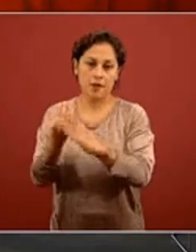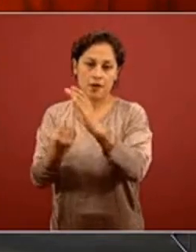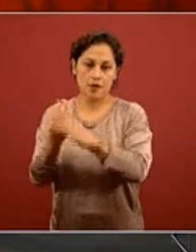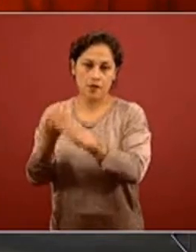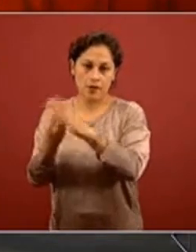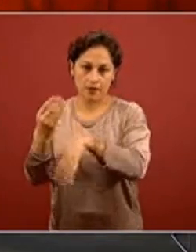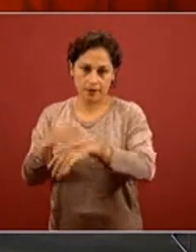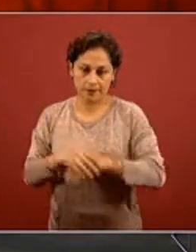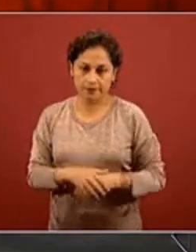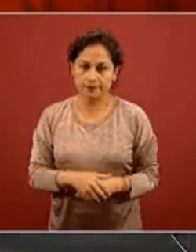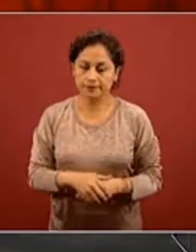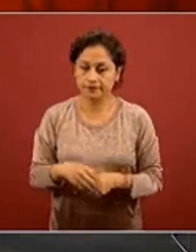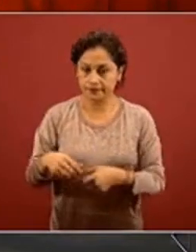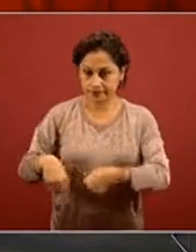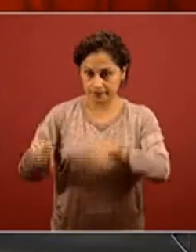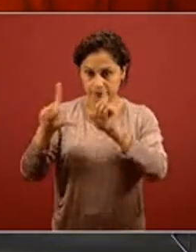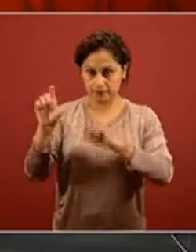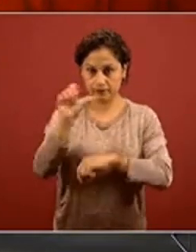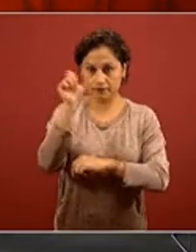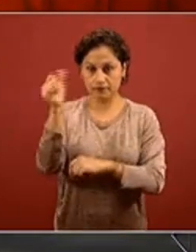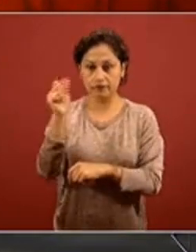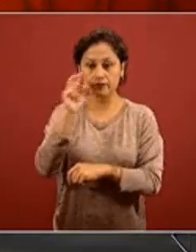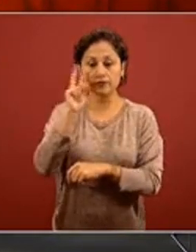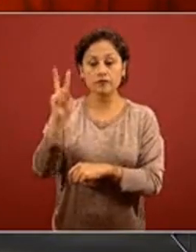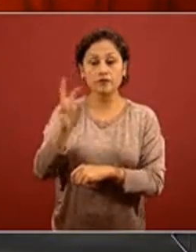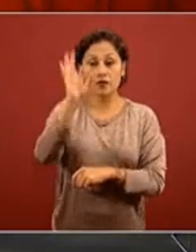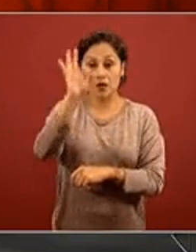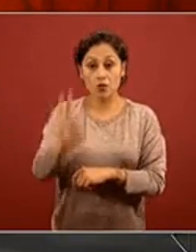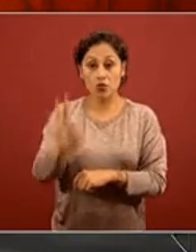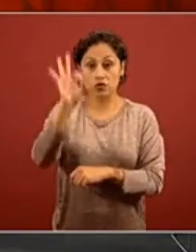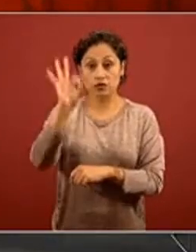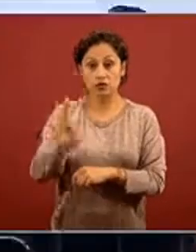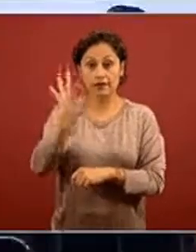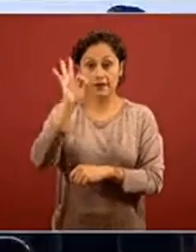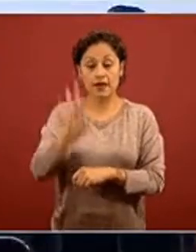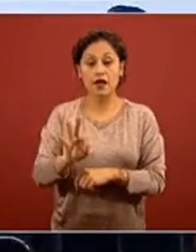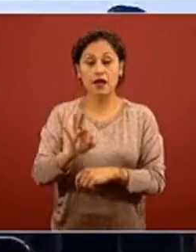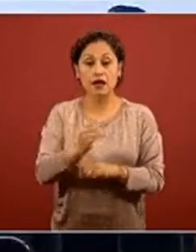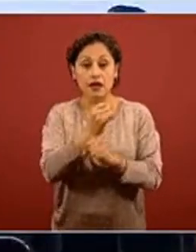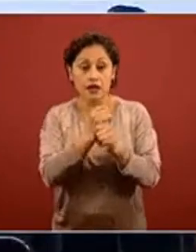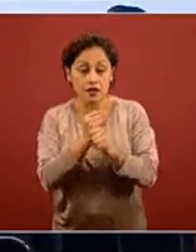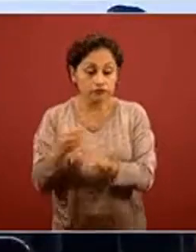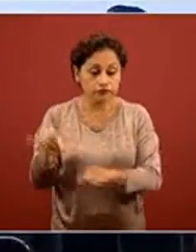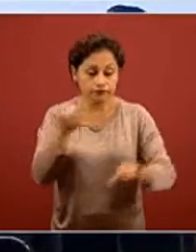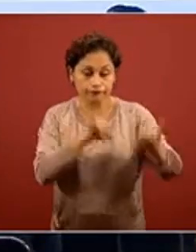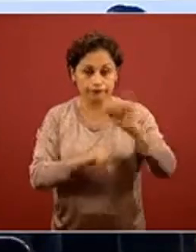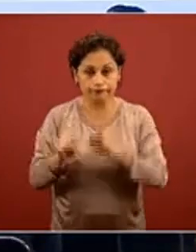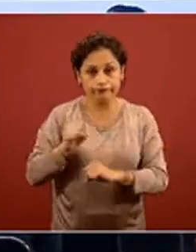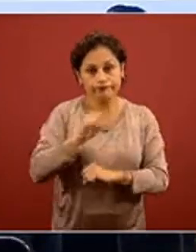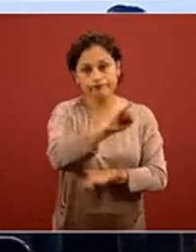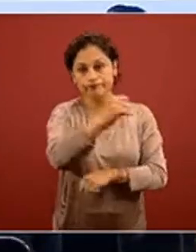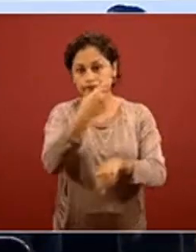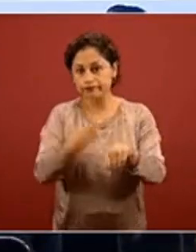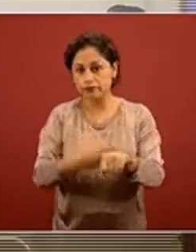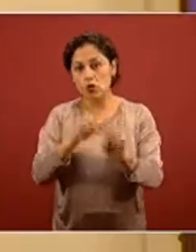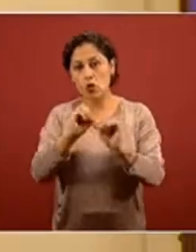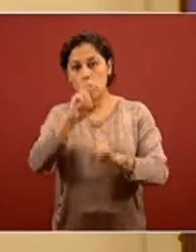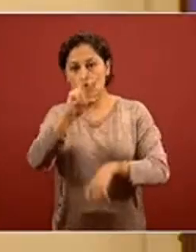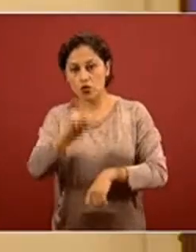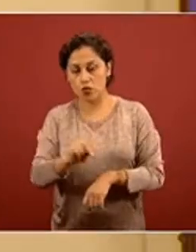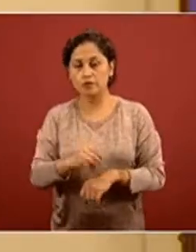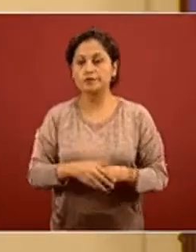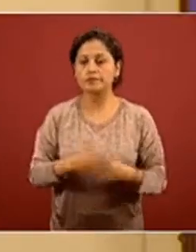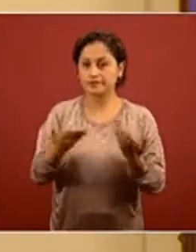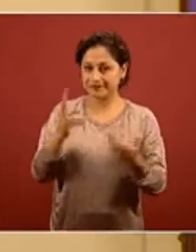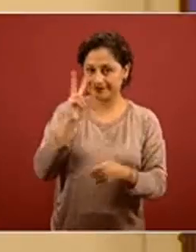siguiente diapositiva vamos a ver los porcentajes de positividad. Si recuerdan, la última vez que los presentamos, siempre